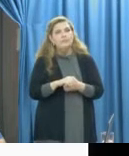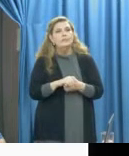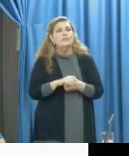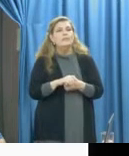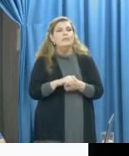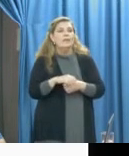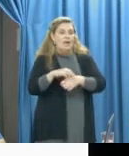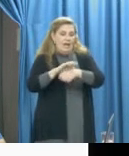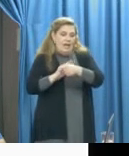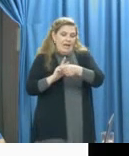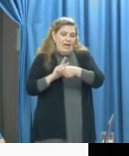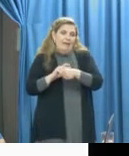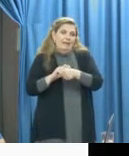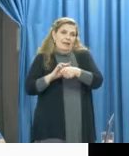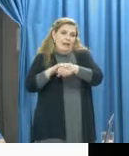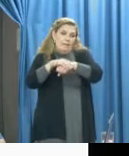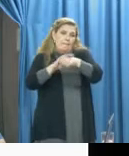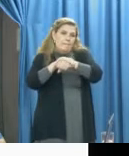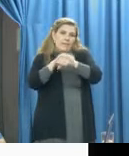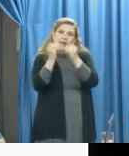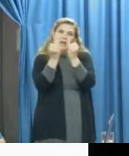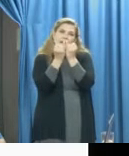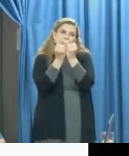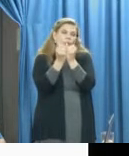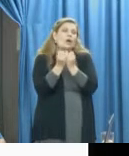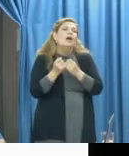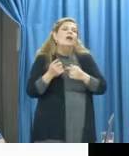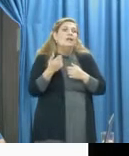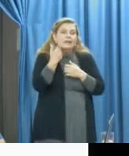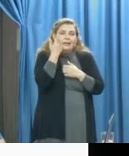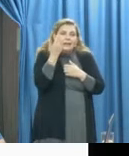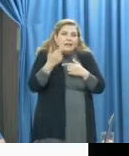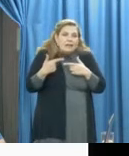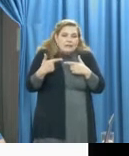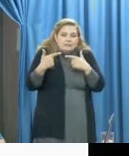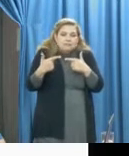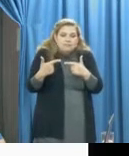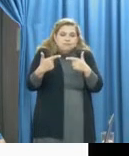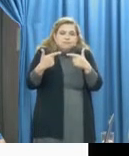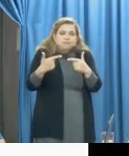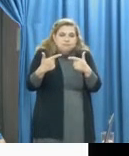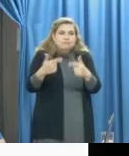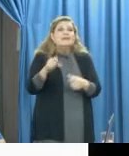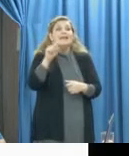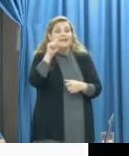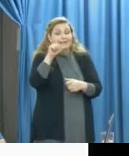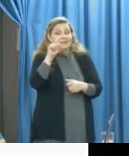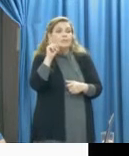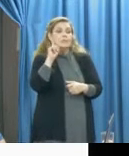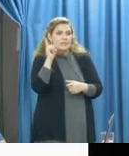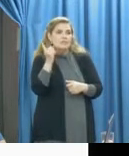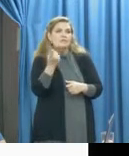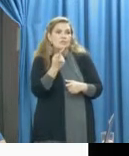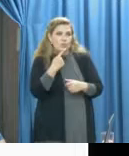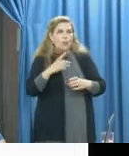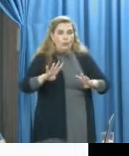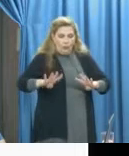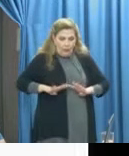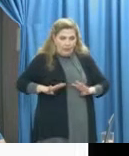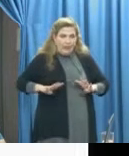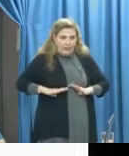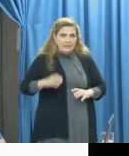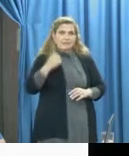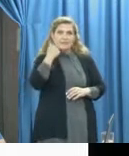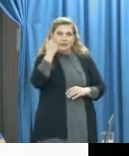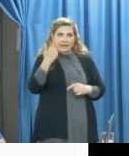de piel, X, y la sordera dentro de estas características que ellos preservan